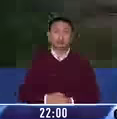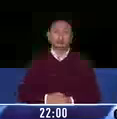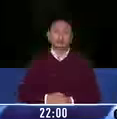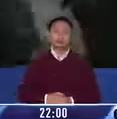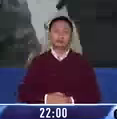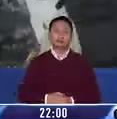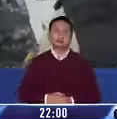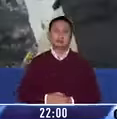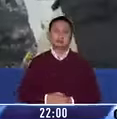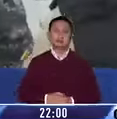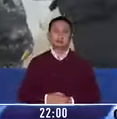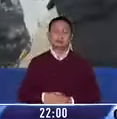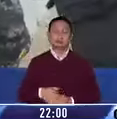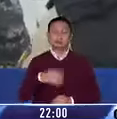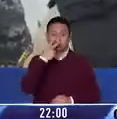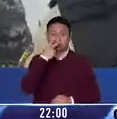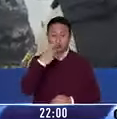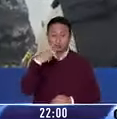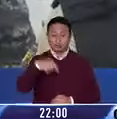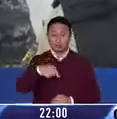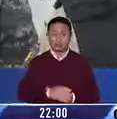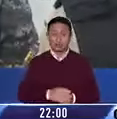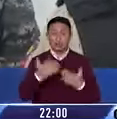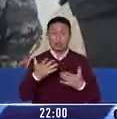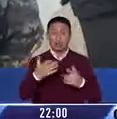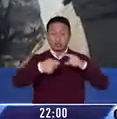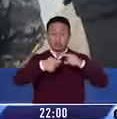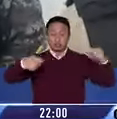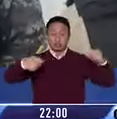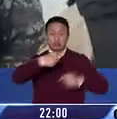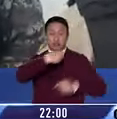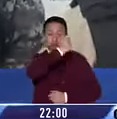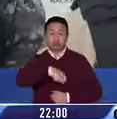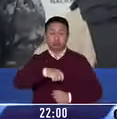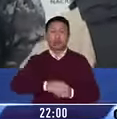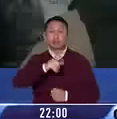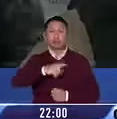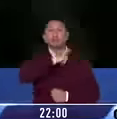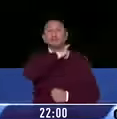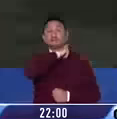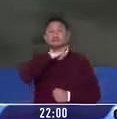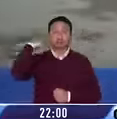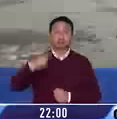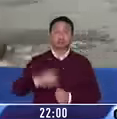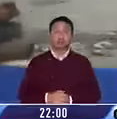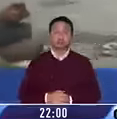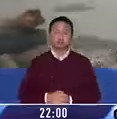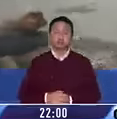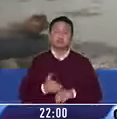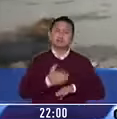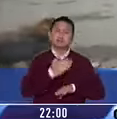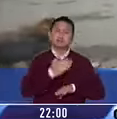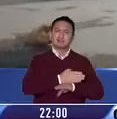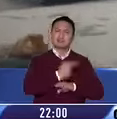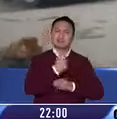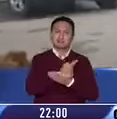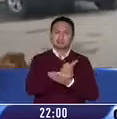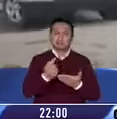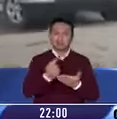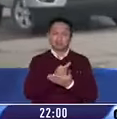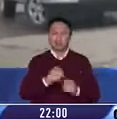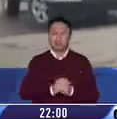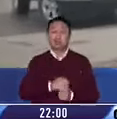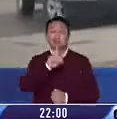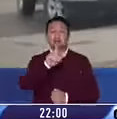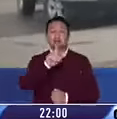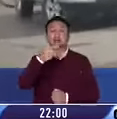Puede observar que utilizaba hasta armas cortopulsantes, que decapitaba a sus víctimas. Por varias semanas, la Dirección General de Inteligencia, a través